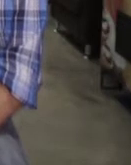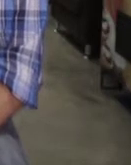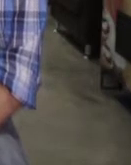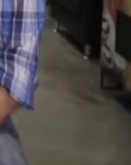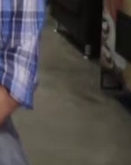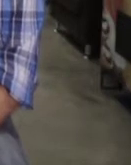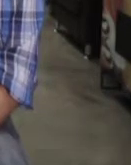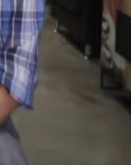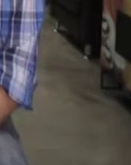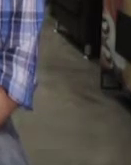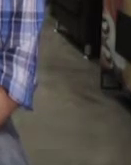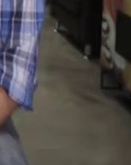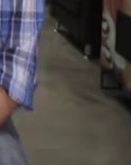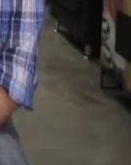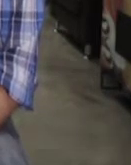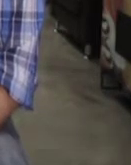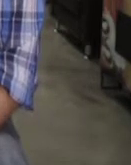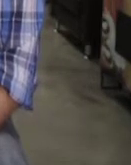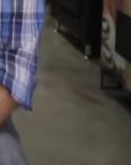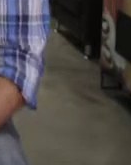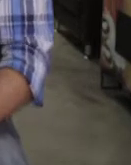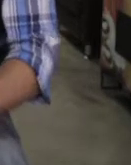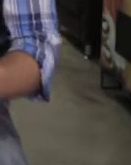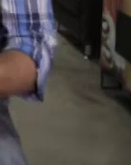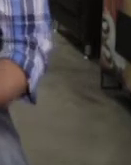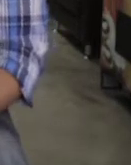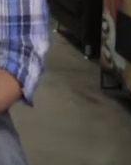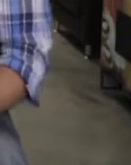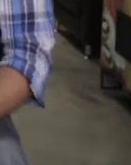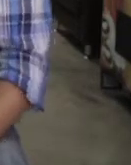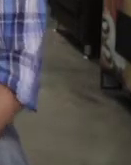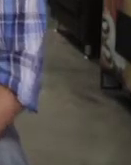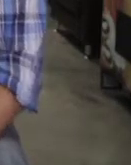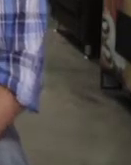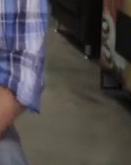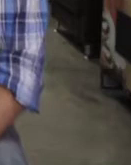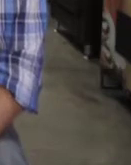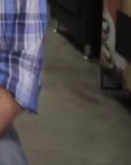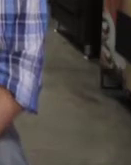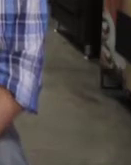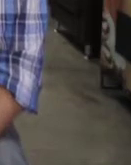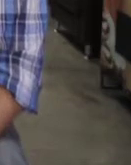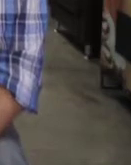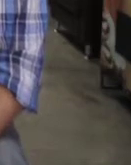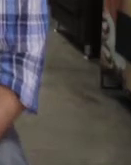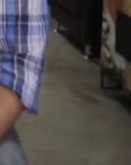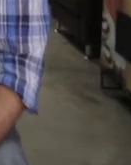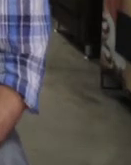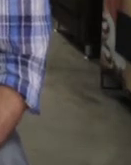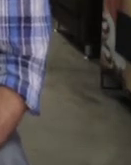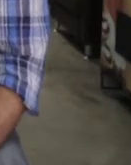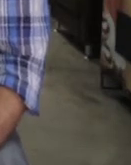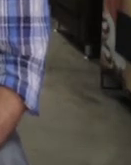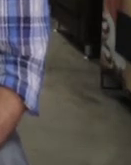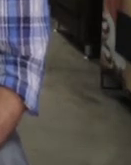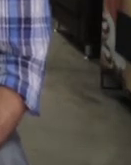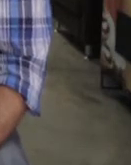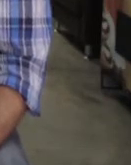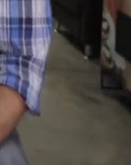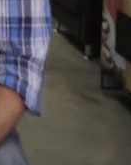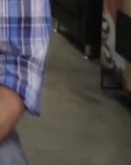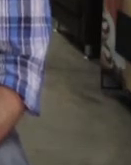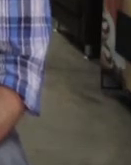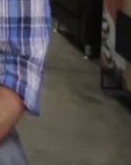caso que le hacemos un avión, luego texturizado dentro del programa 3D, para luego pasar a la parte de